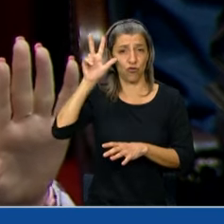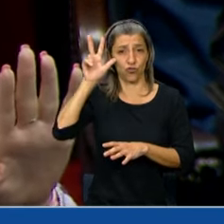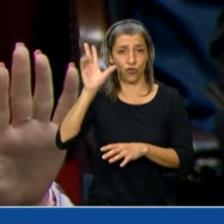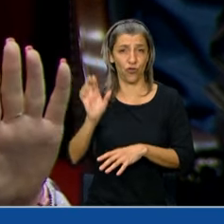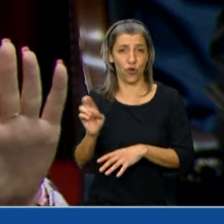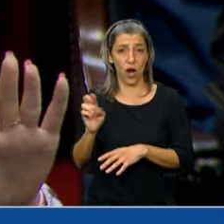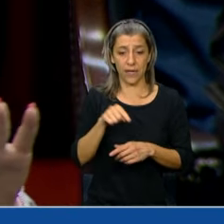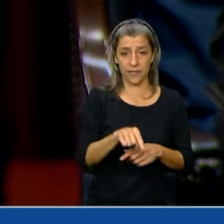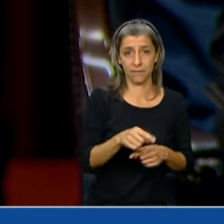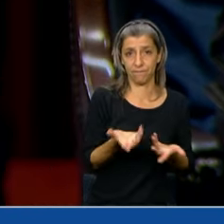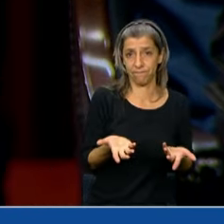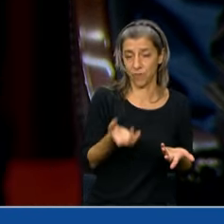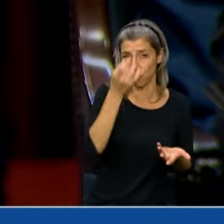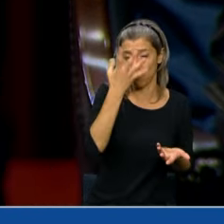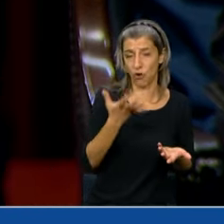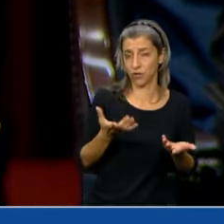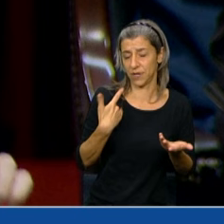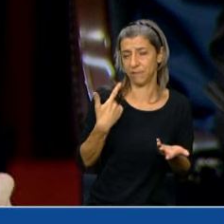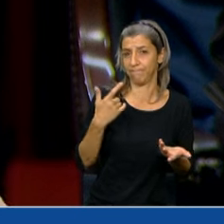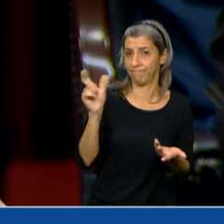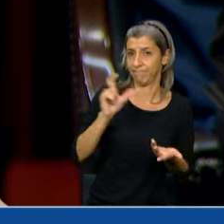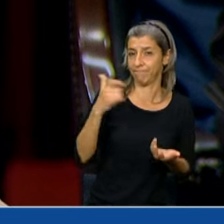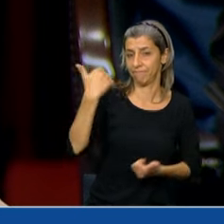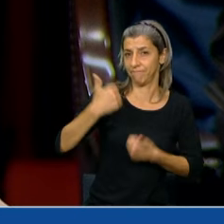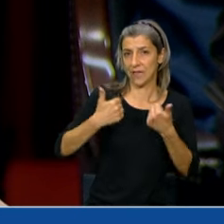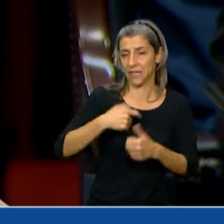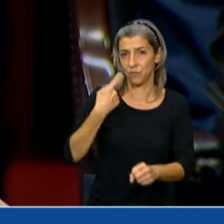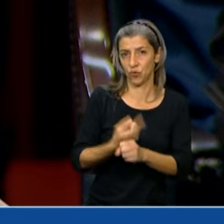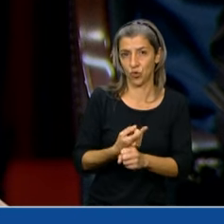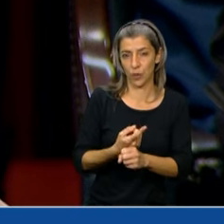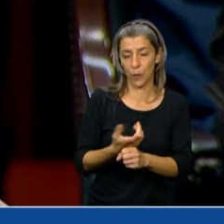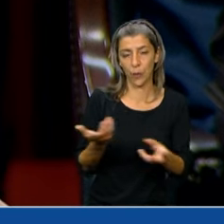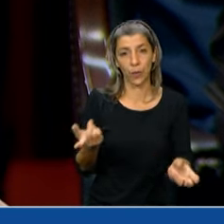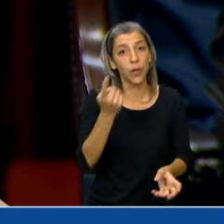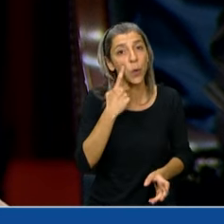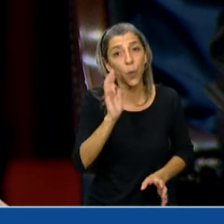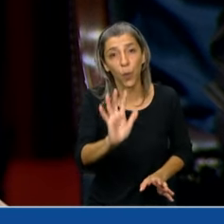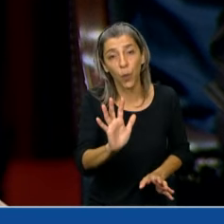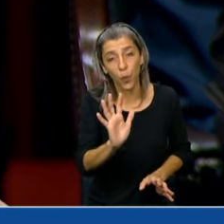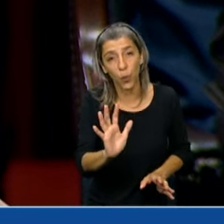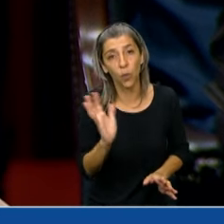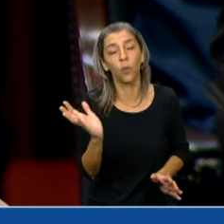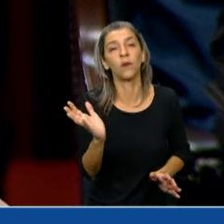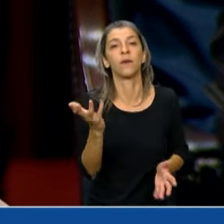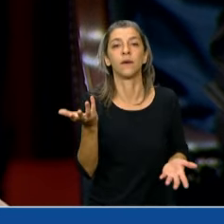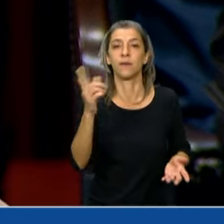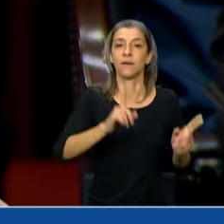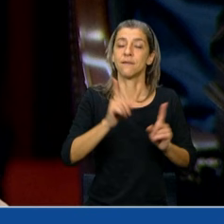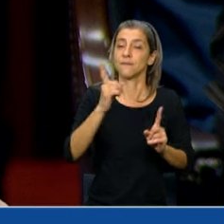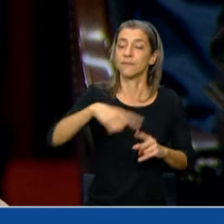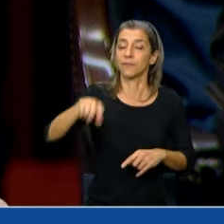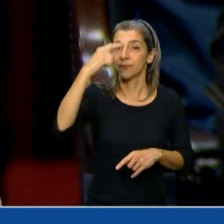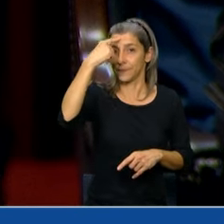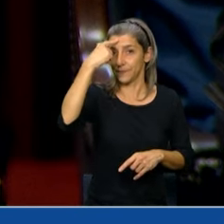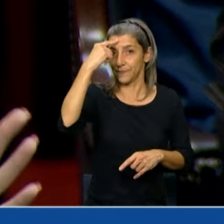somos competitivos y ojo en este en esto Con quienes creen que